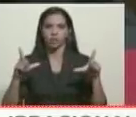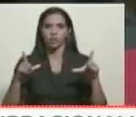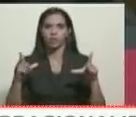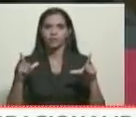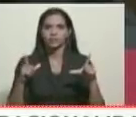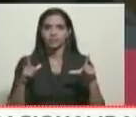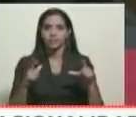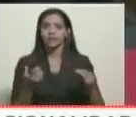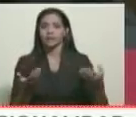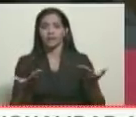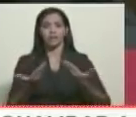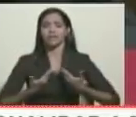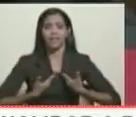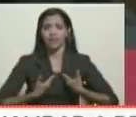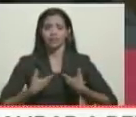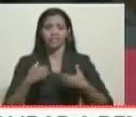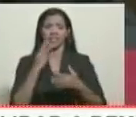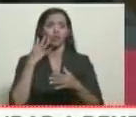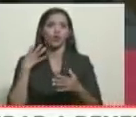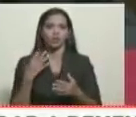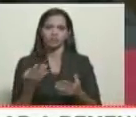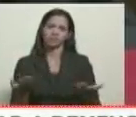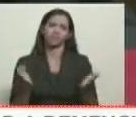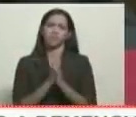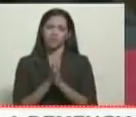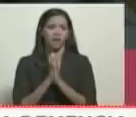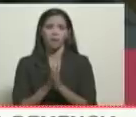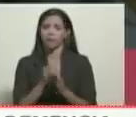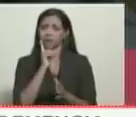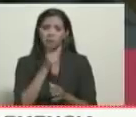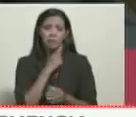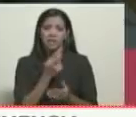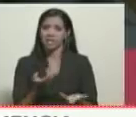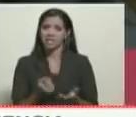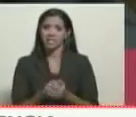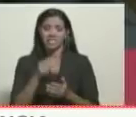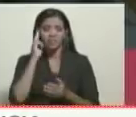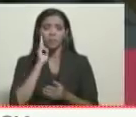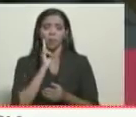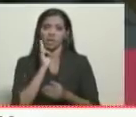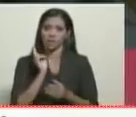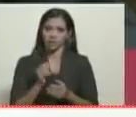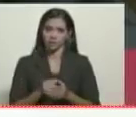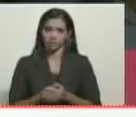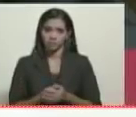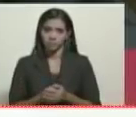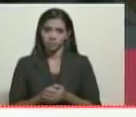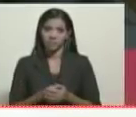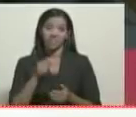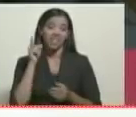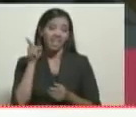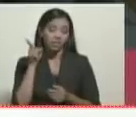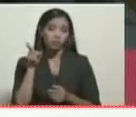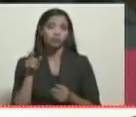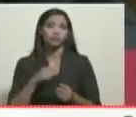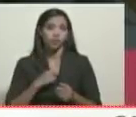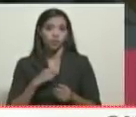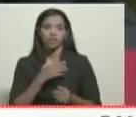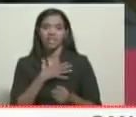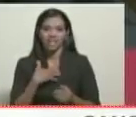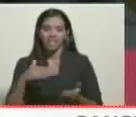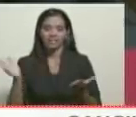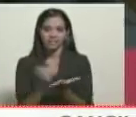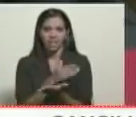de las glorias, por favor, no debieran ni nombrarlo, de Simón Bolívar, ¿verdad? Ellos son entonces los que querían derrocar